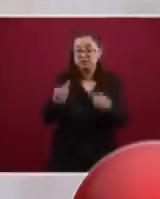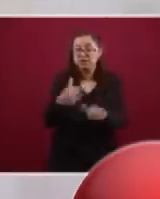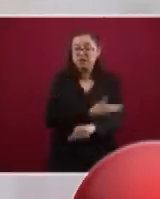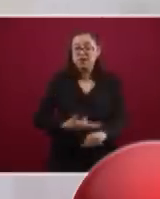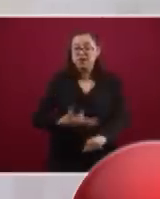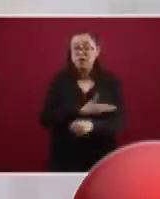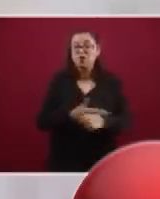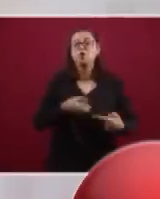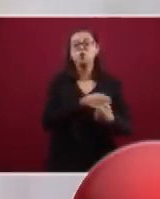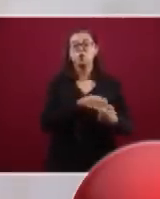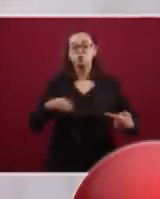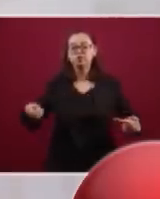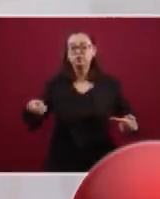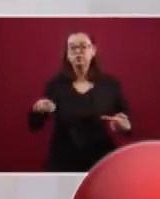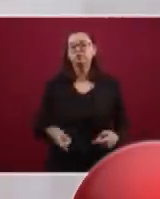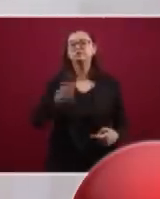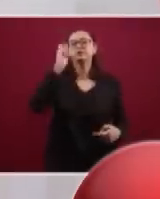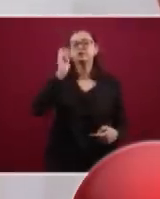Antes,